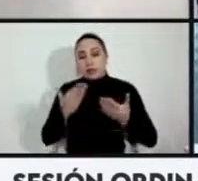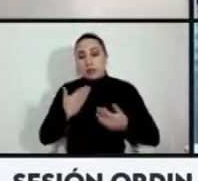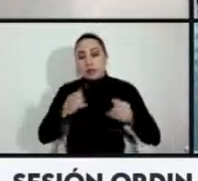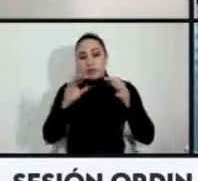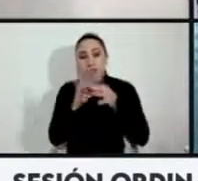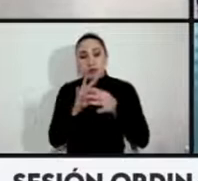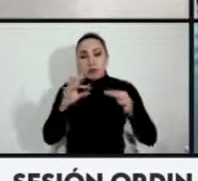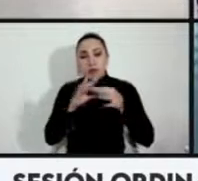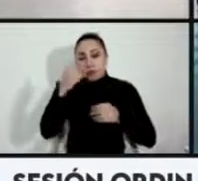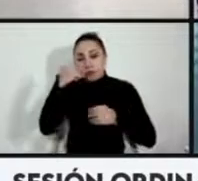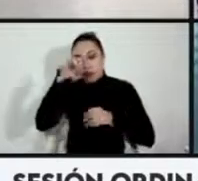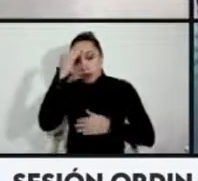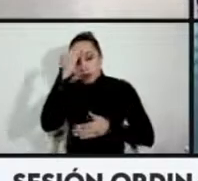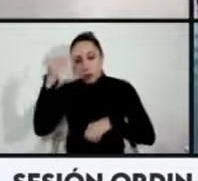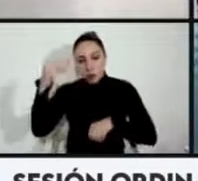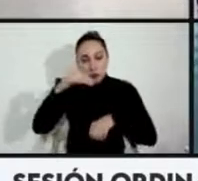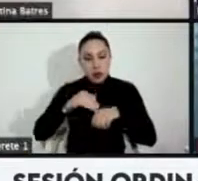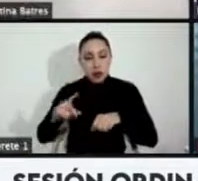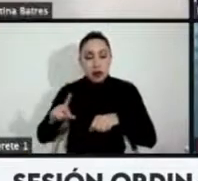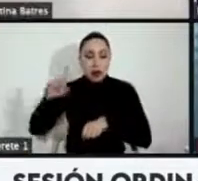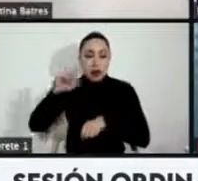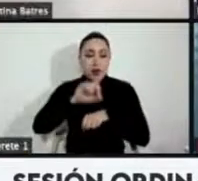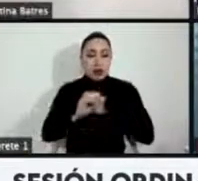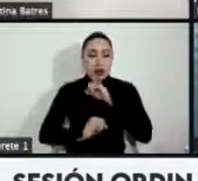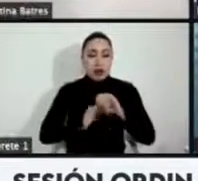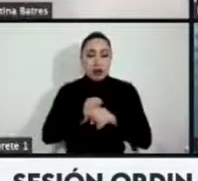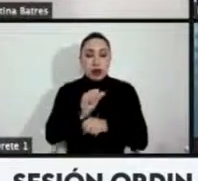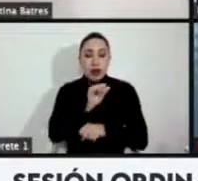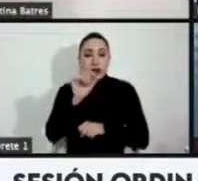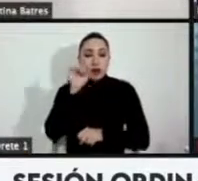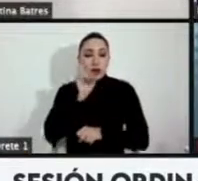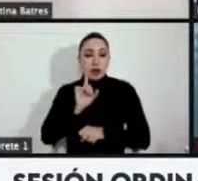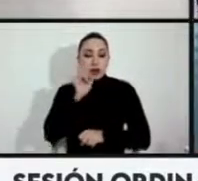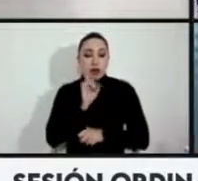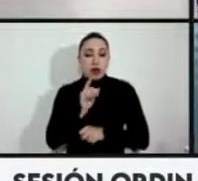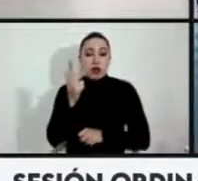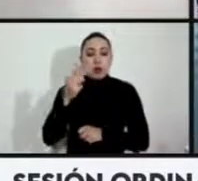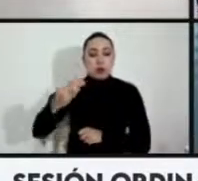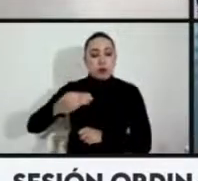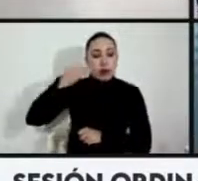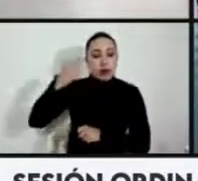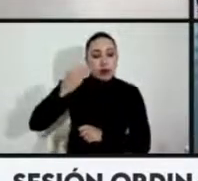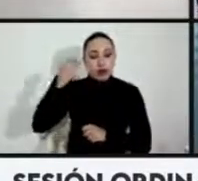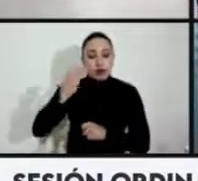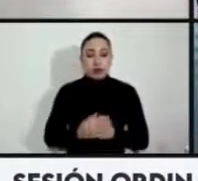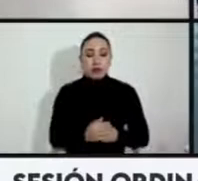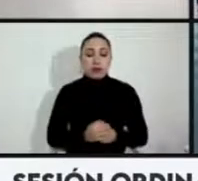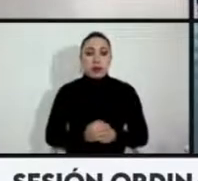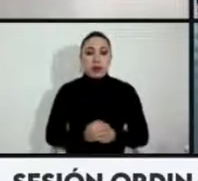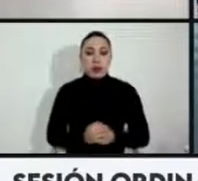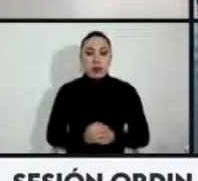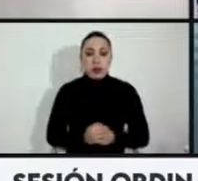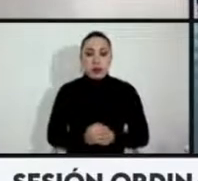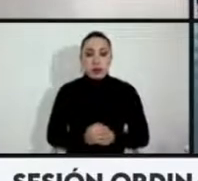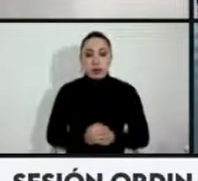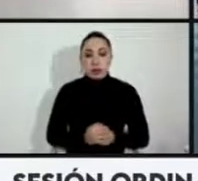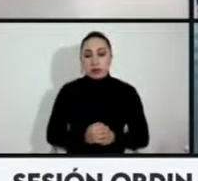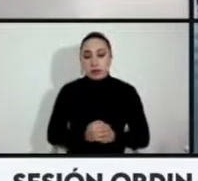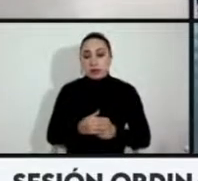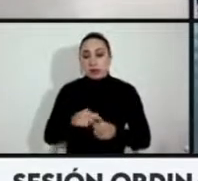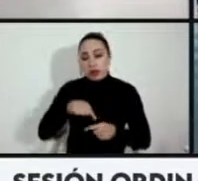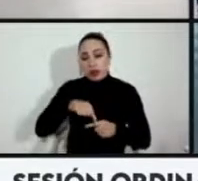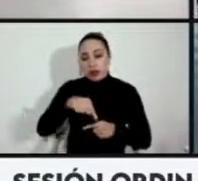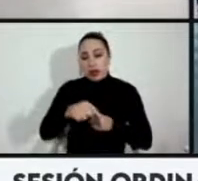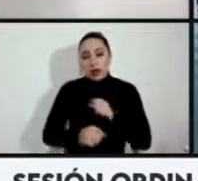conmemoración del 8 de marzo, Día Internacional de la Mujer. Para este año, 2021, la Agencia de